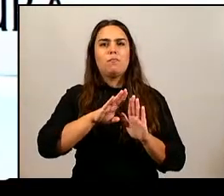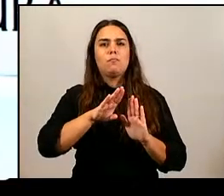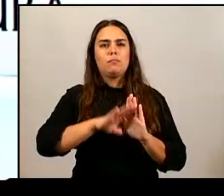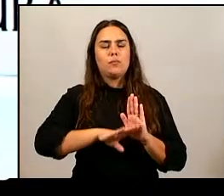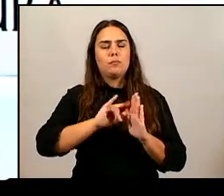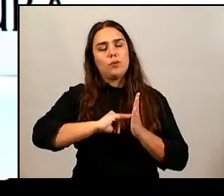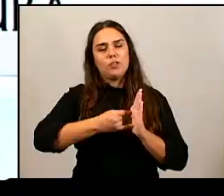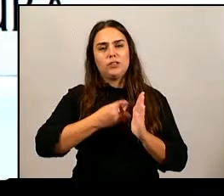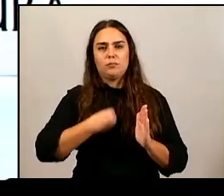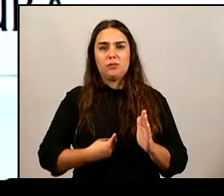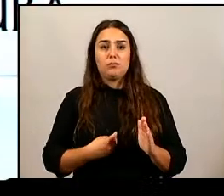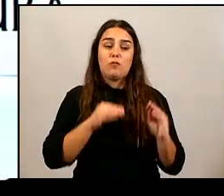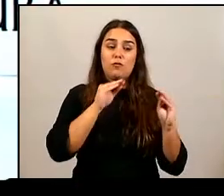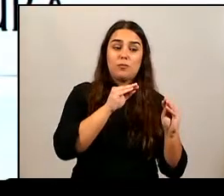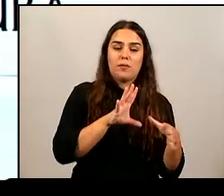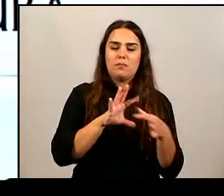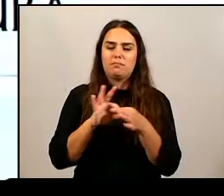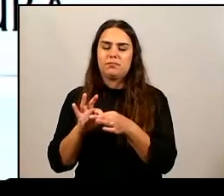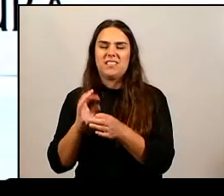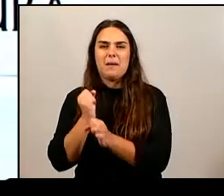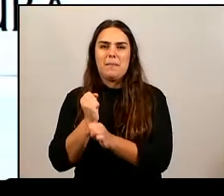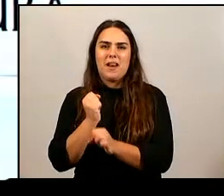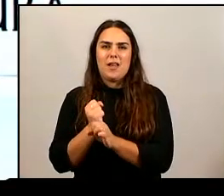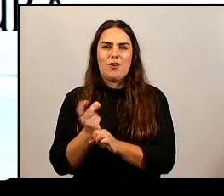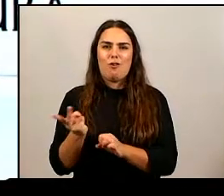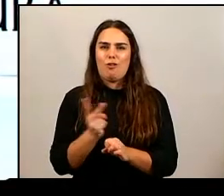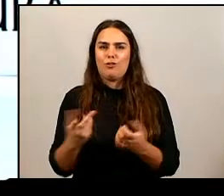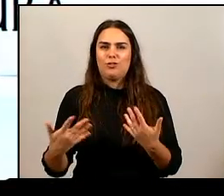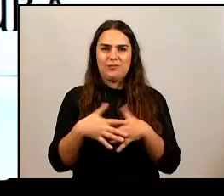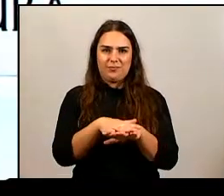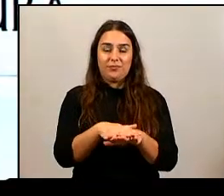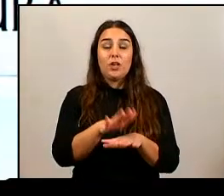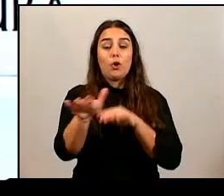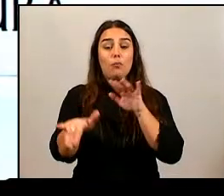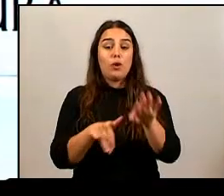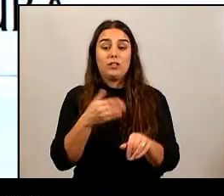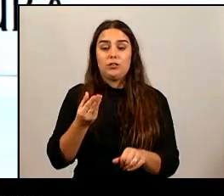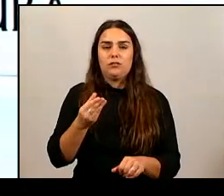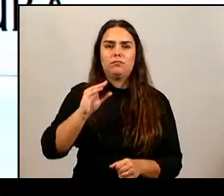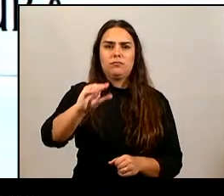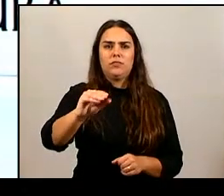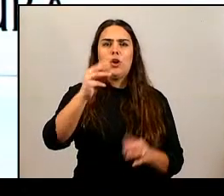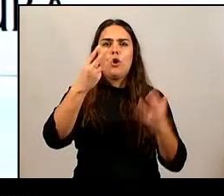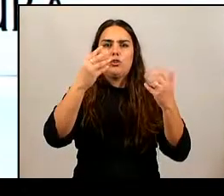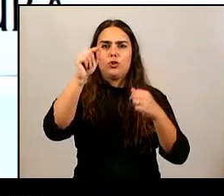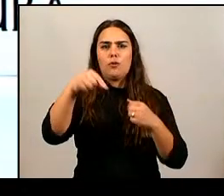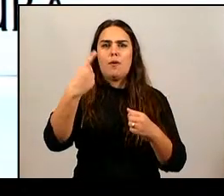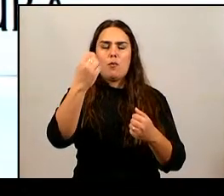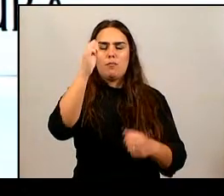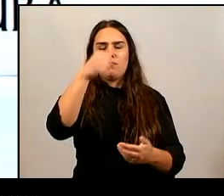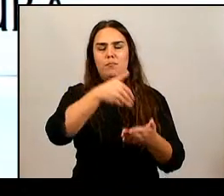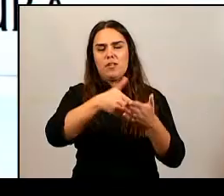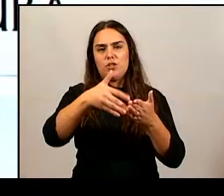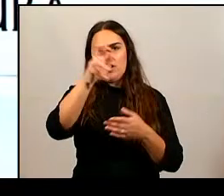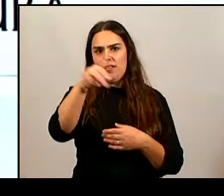combina formación con empleo. En esta convocatoria destinaremos 8,1 millones de euros.